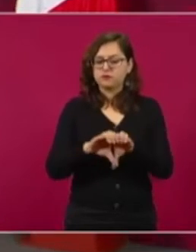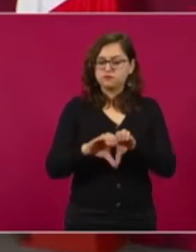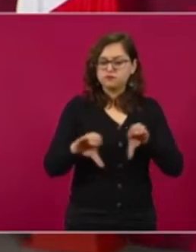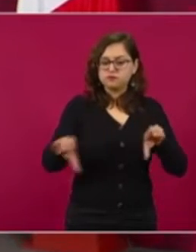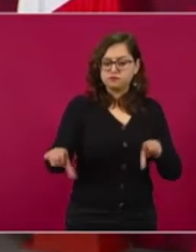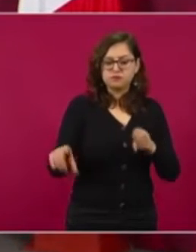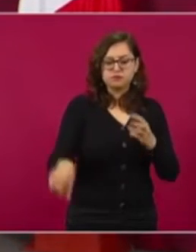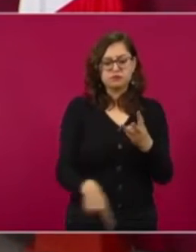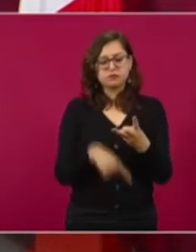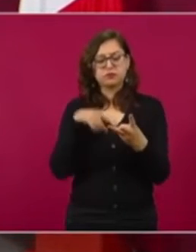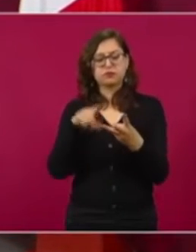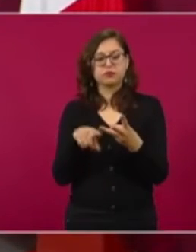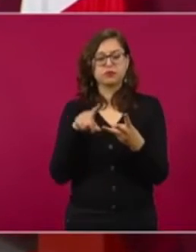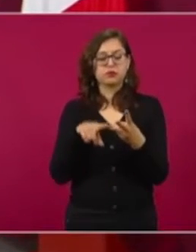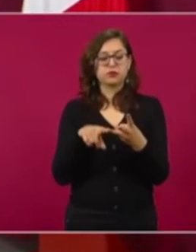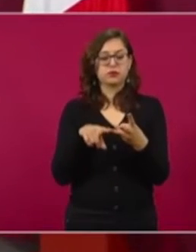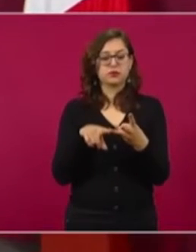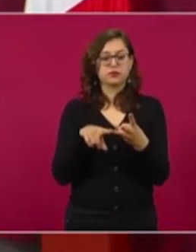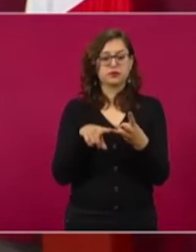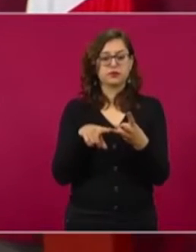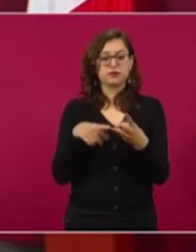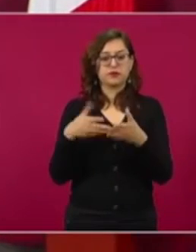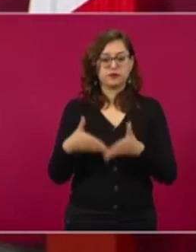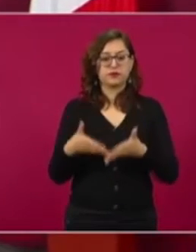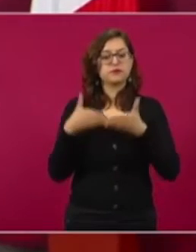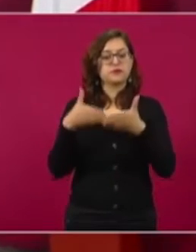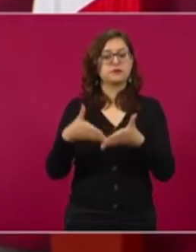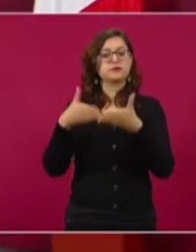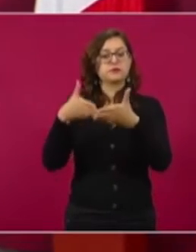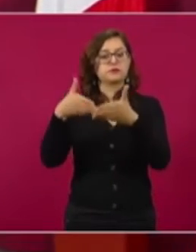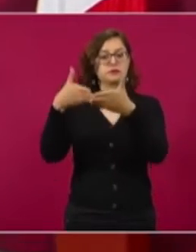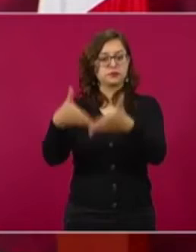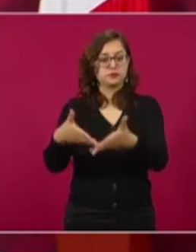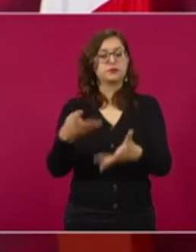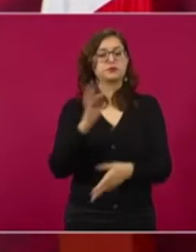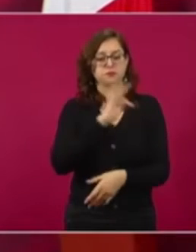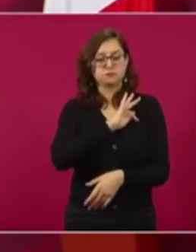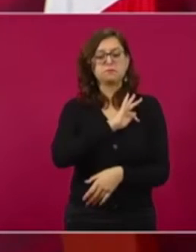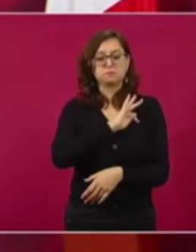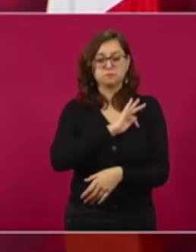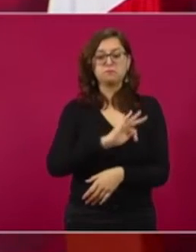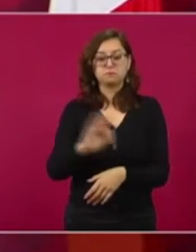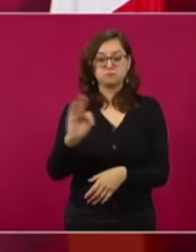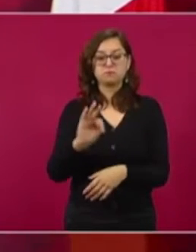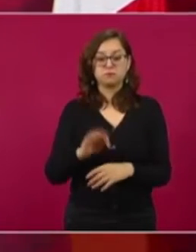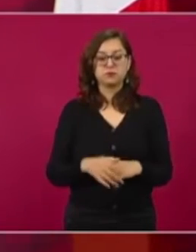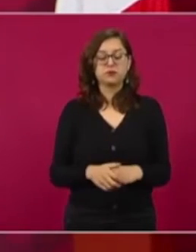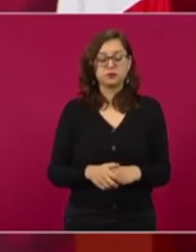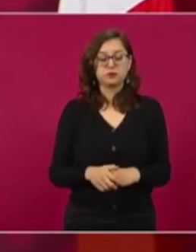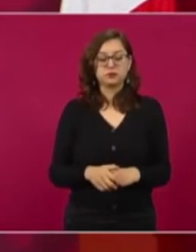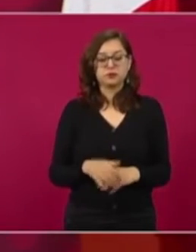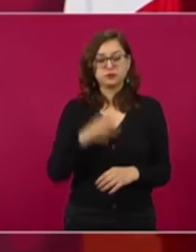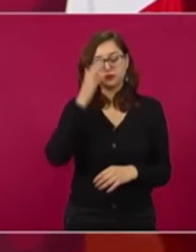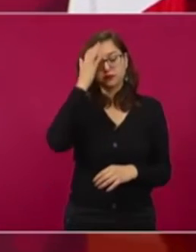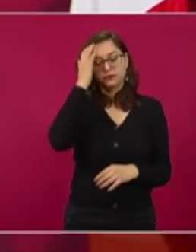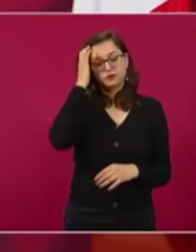y desde luego por mar, en embarcaciones, en buquetanques.